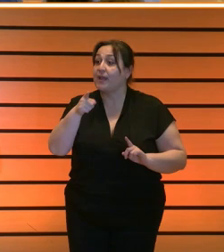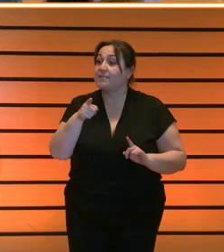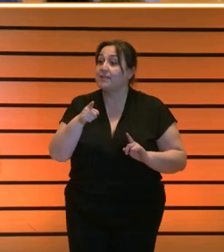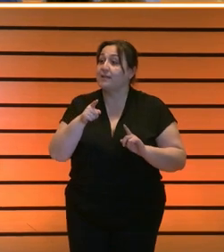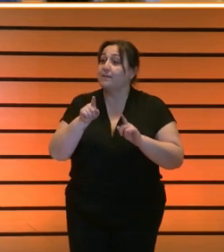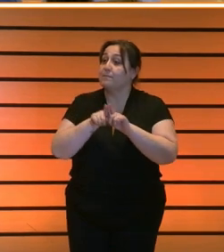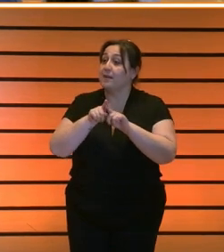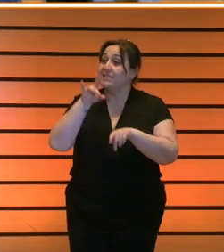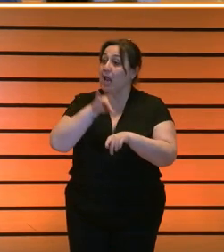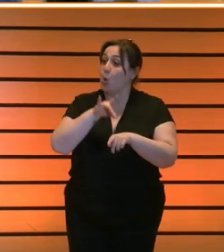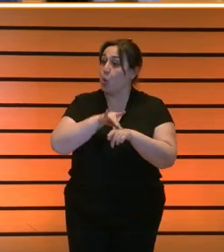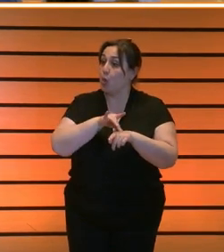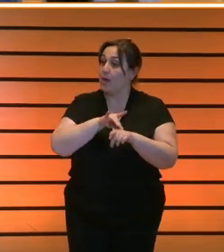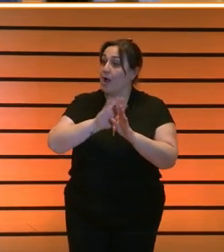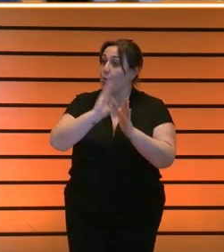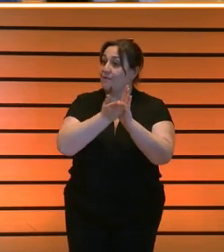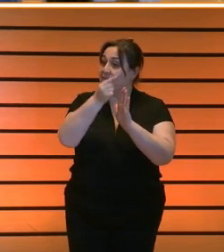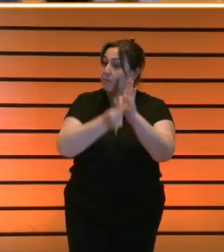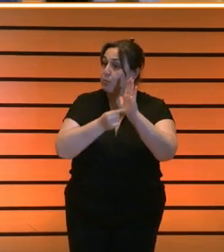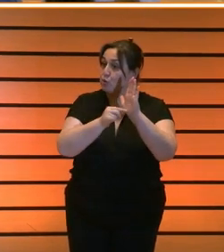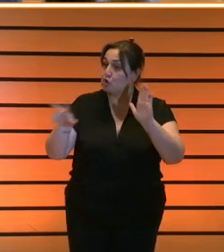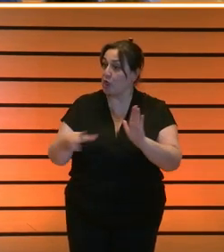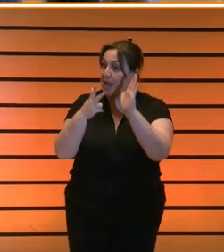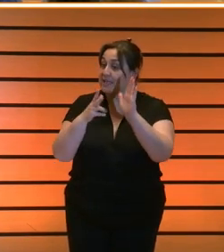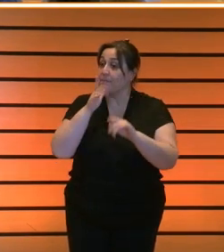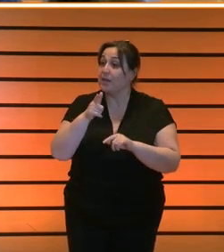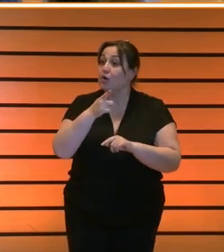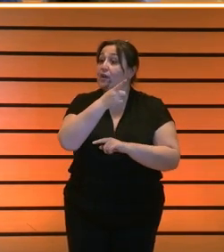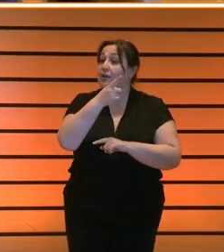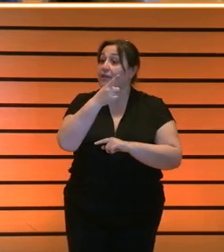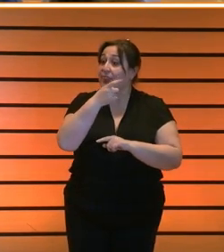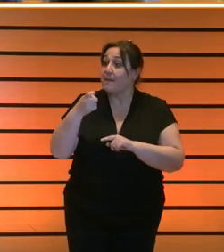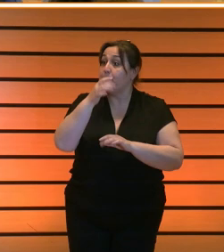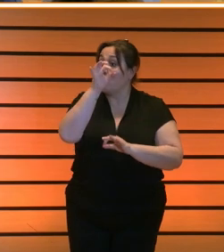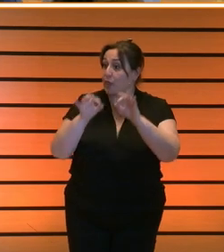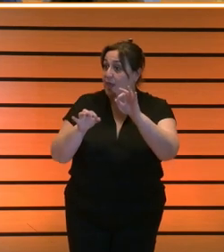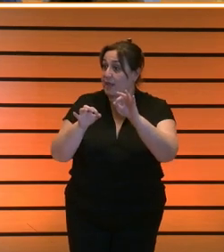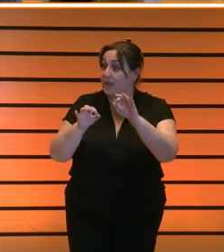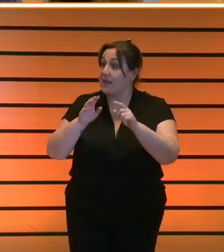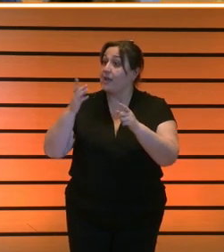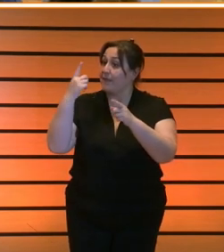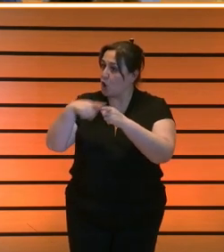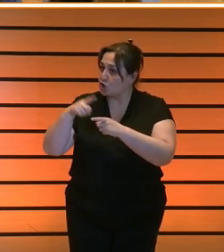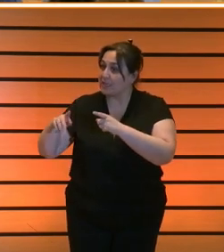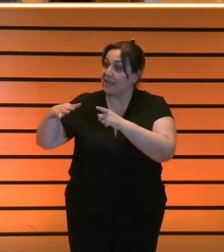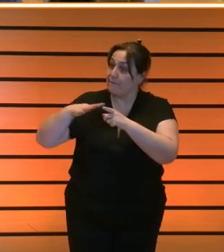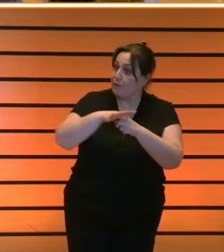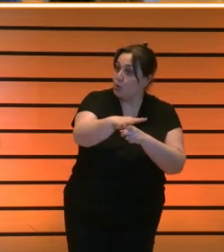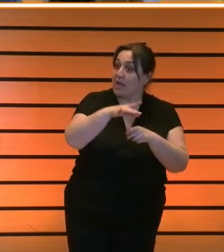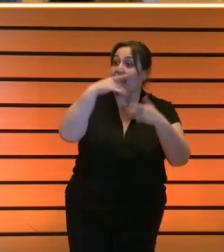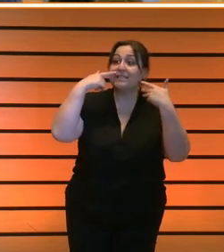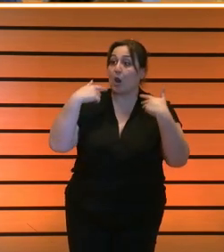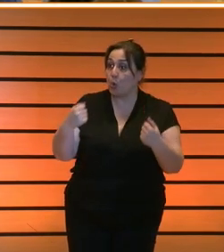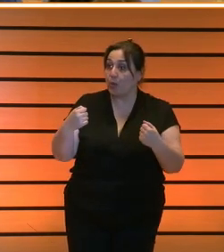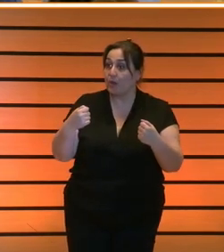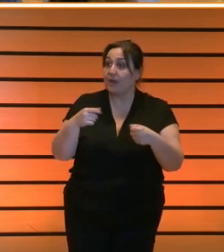sociales de la salud pero del 100% de lo que influye en la salud de las personas el sistema sanitario